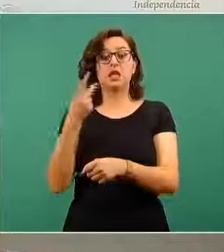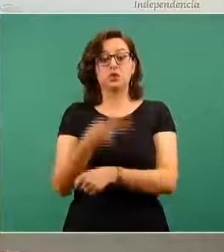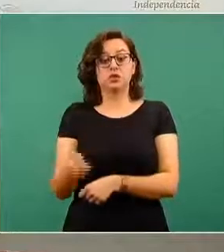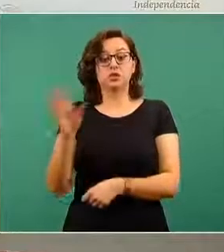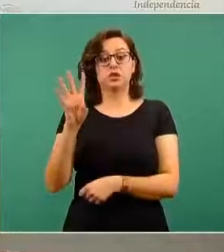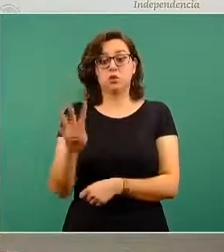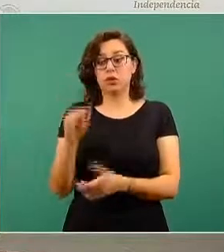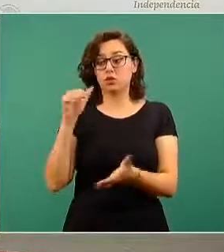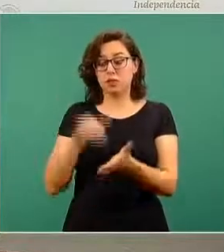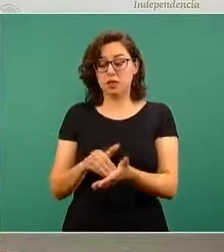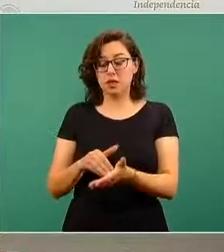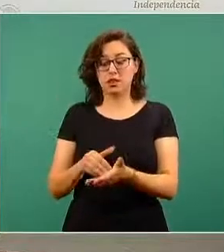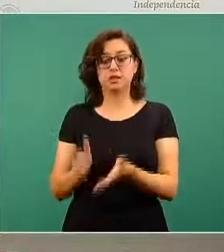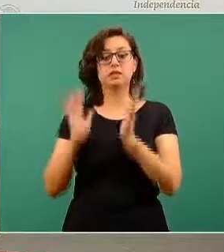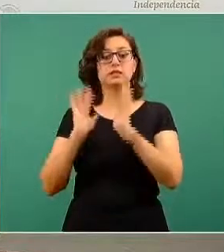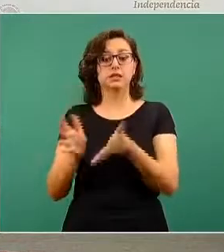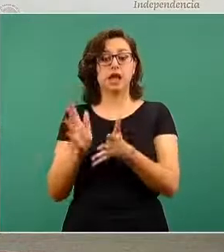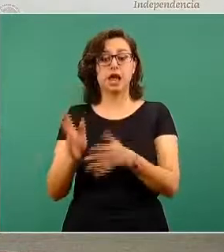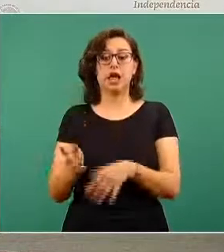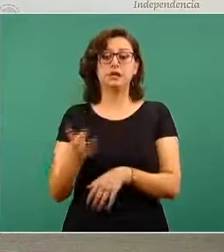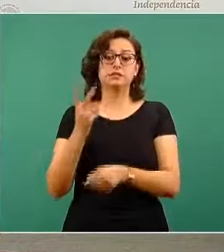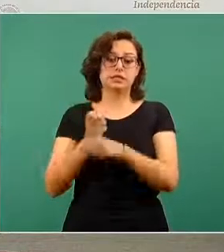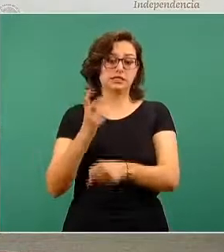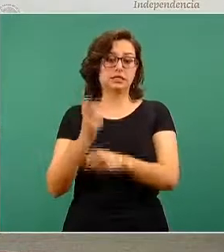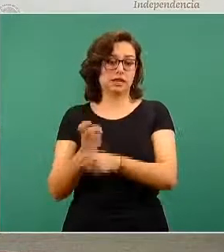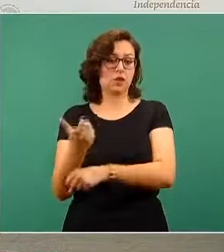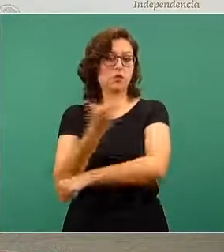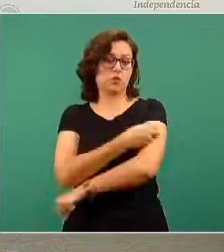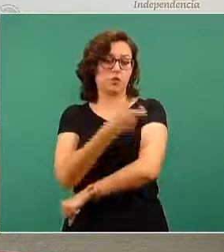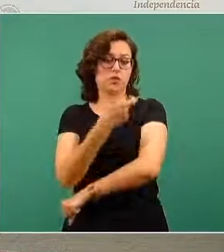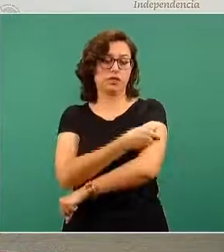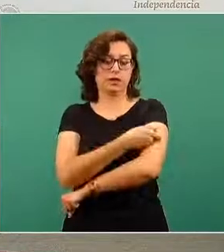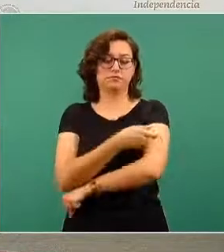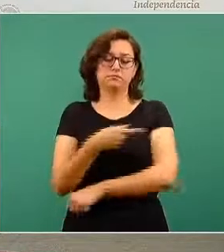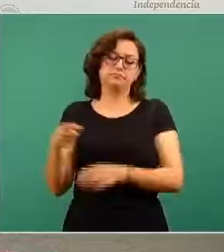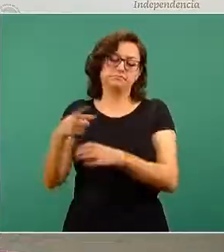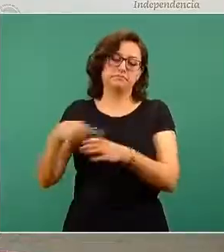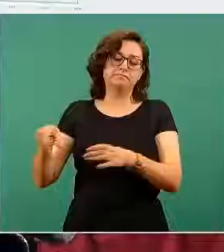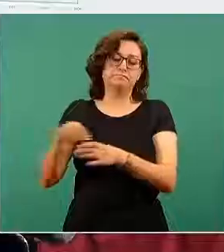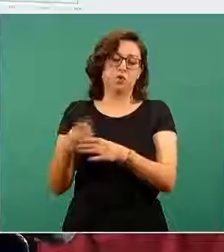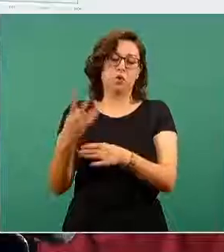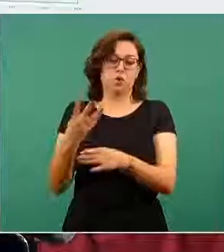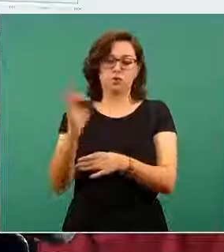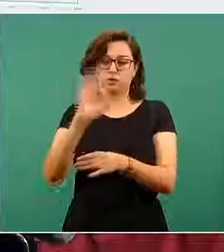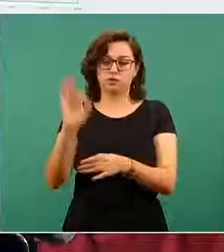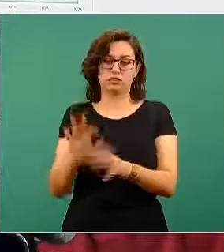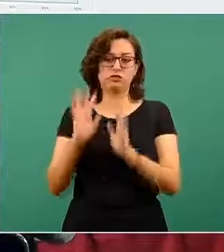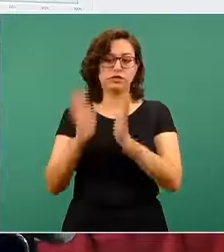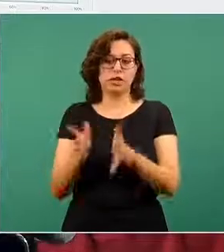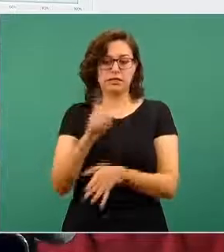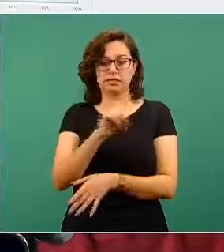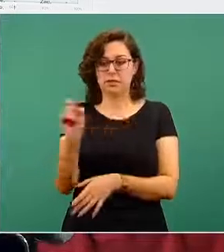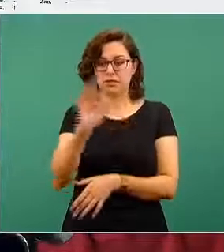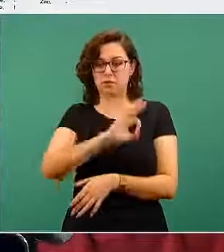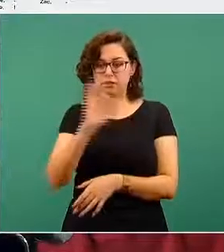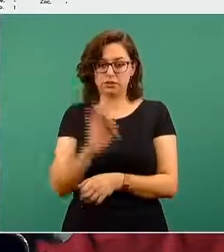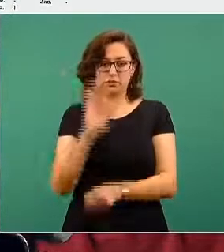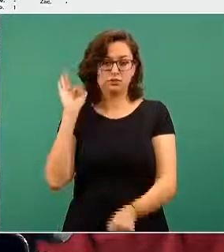segunda dosis, lo que representa 4% de personas completamente protegidas. La siguiente, por favor.